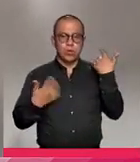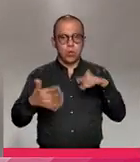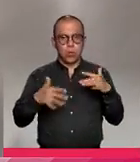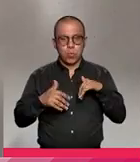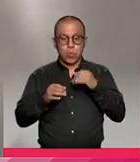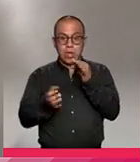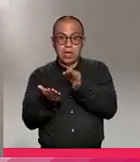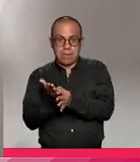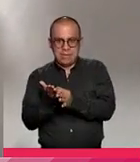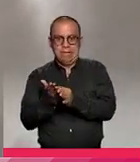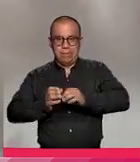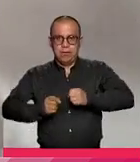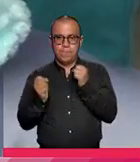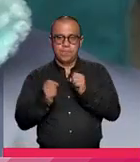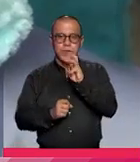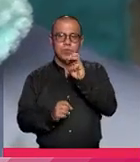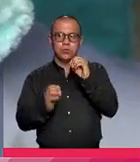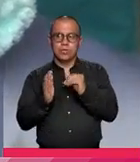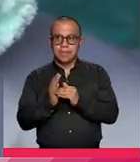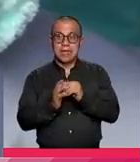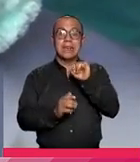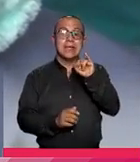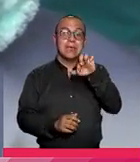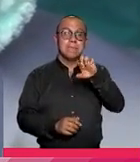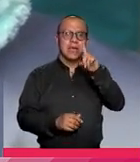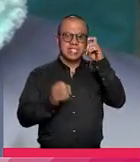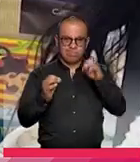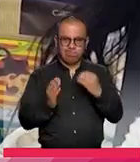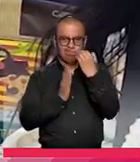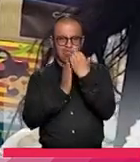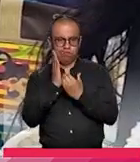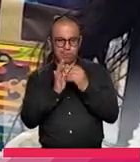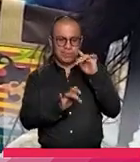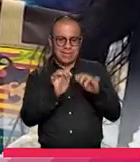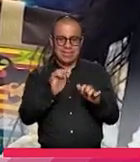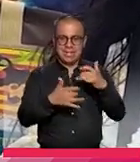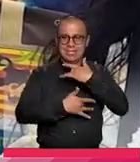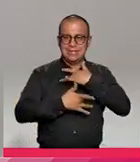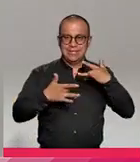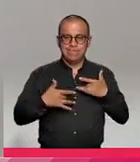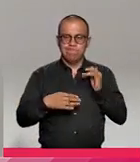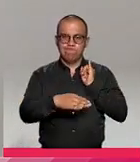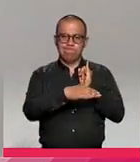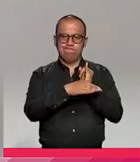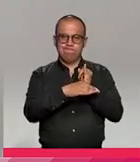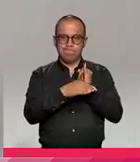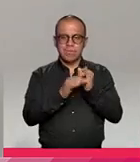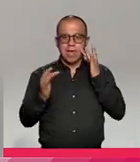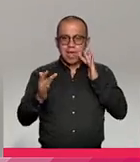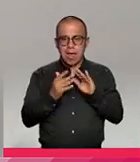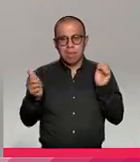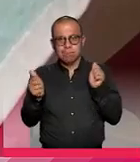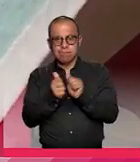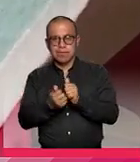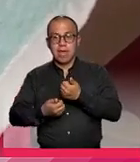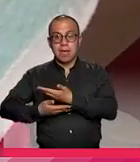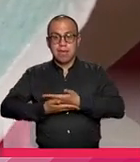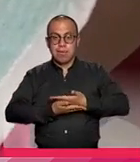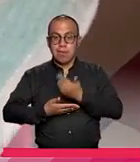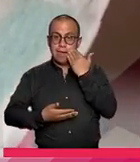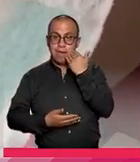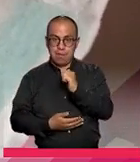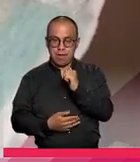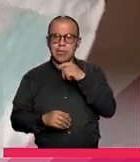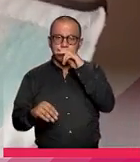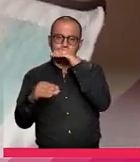en la capital hay 80 IPS certificadas por la Secretaría de Salud como instituciones amigas de la mujer y la infancia